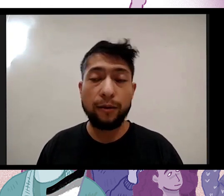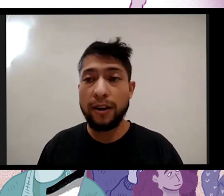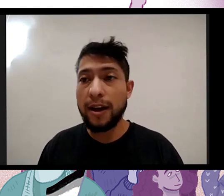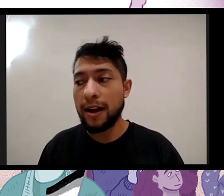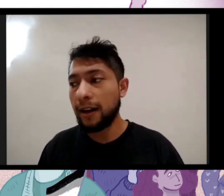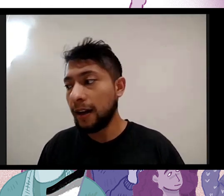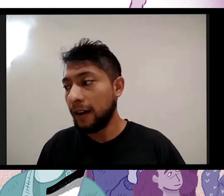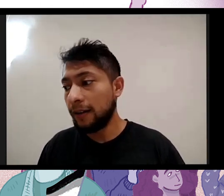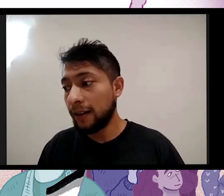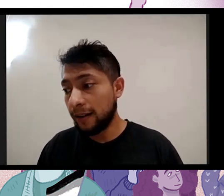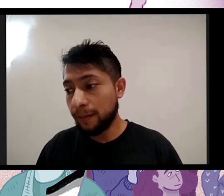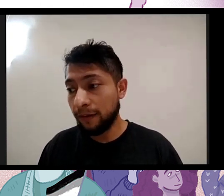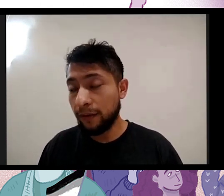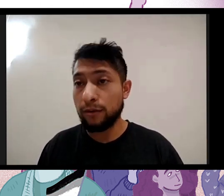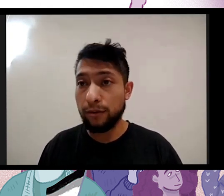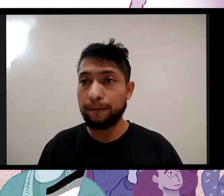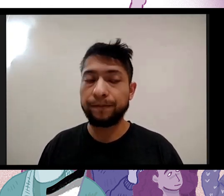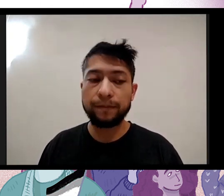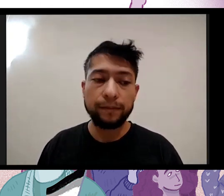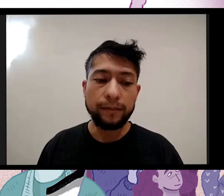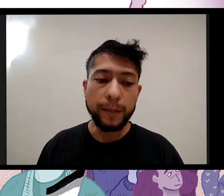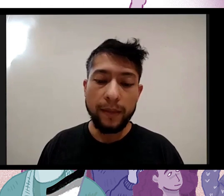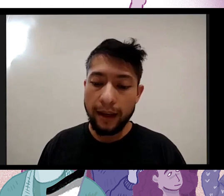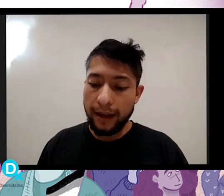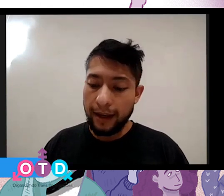llama Comunidad Intersex Pacífico Sur.